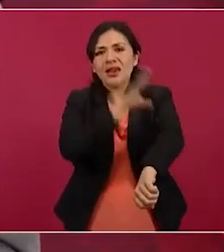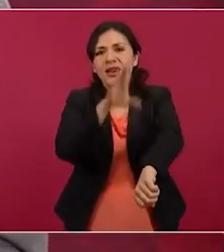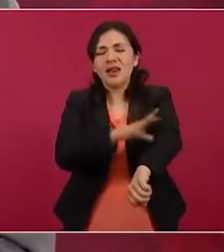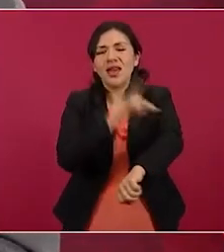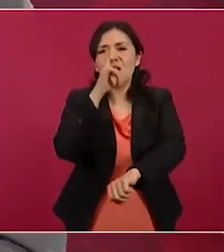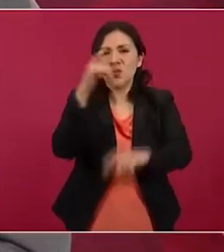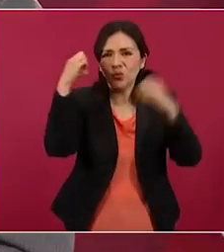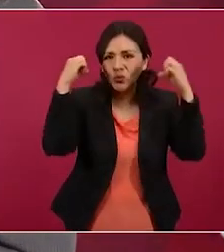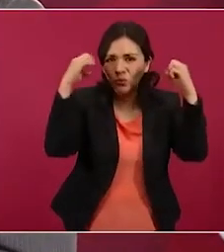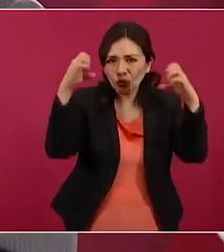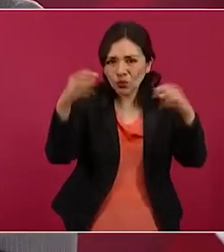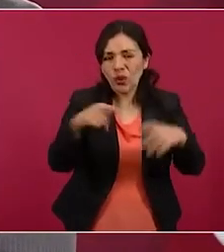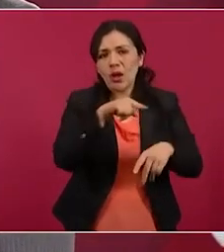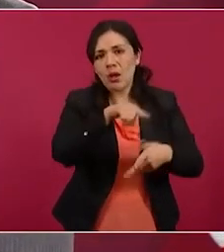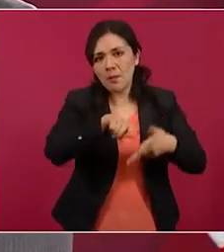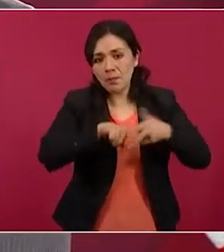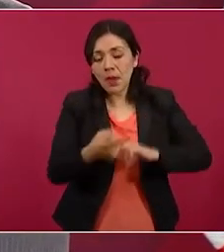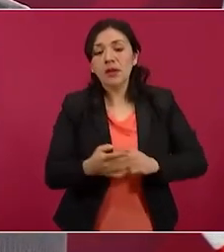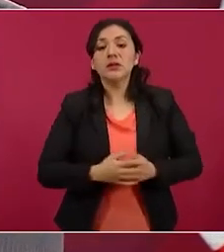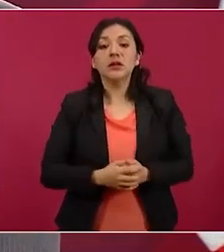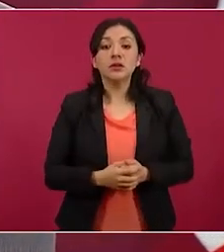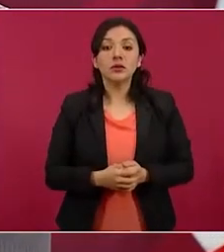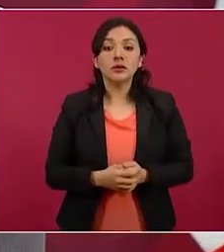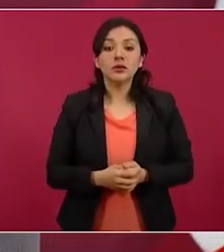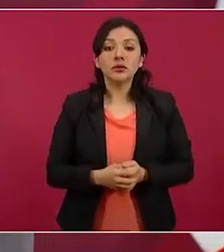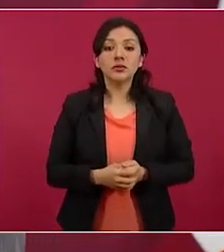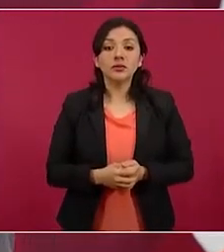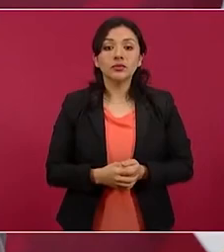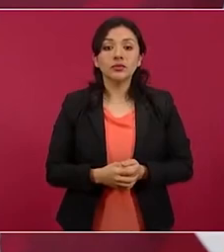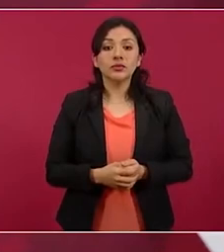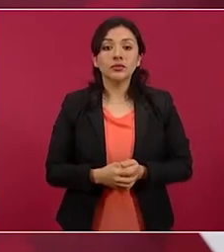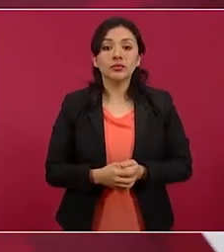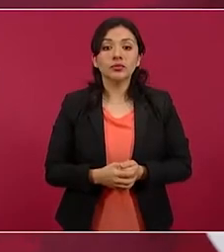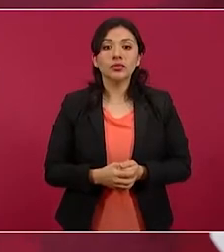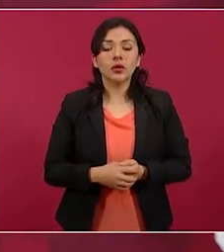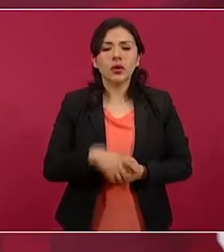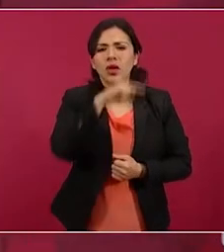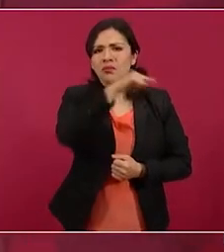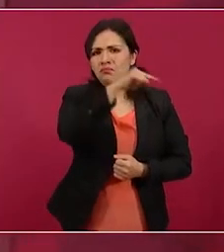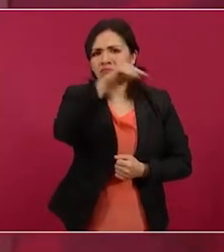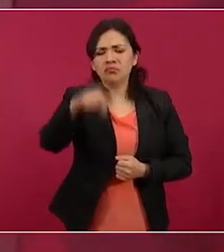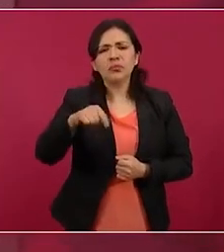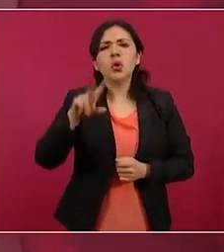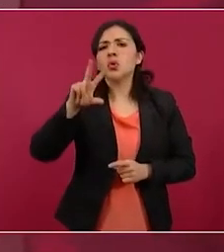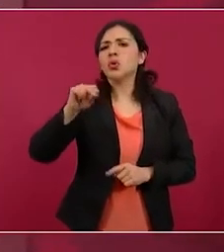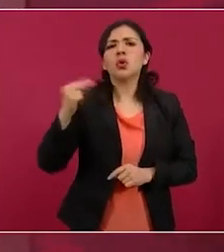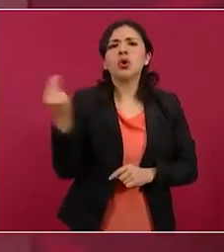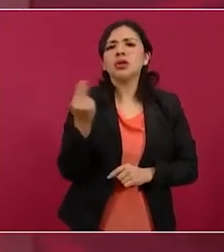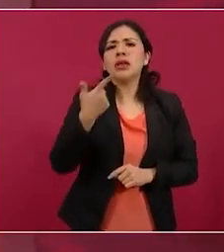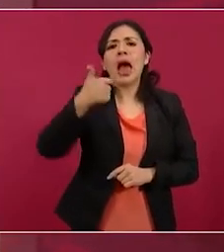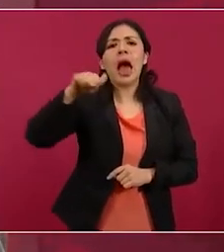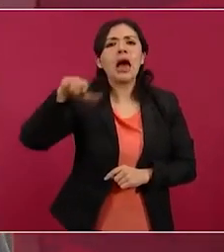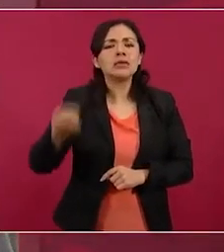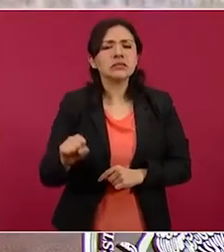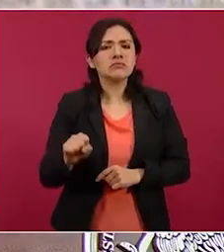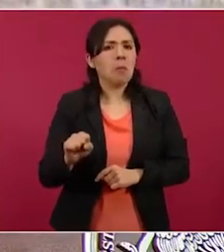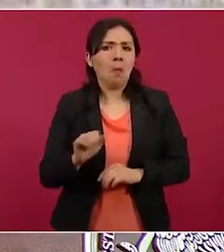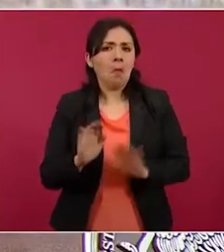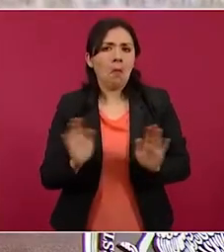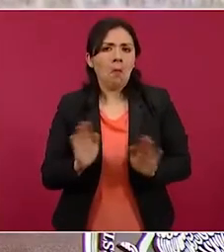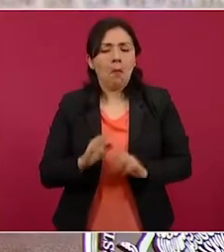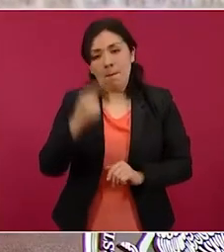eléctrica que no requieren gas, para